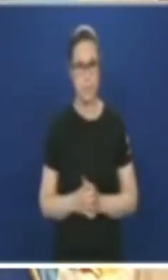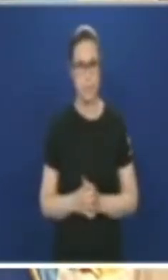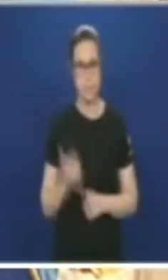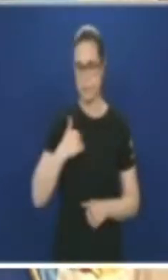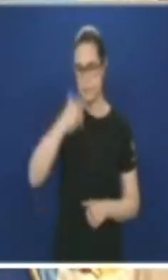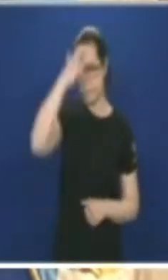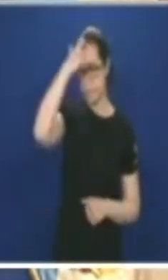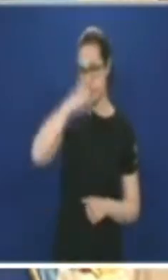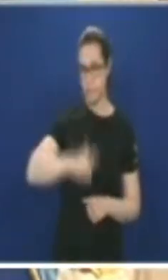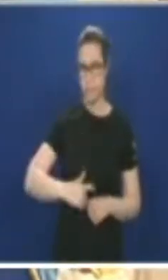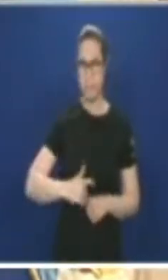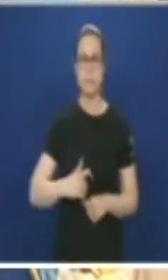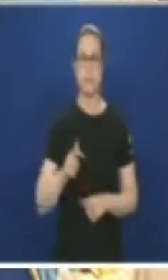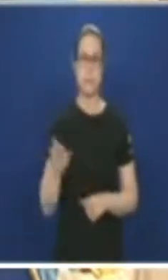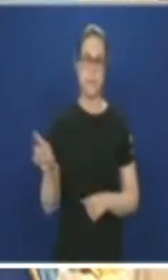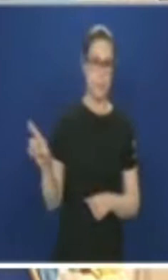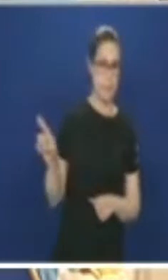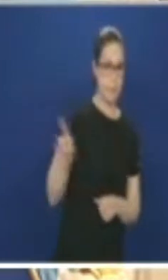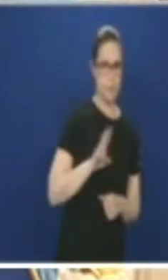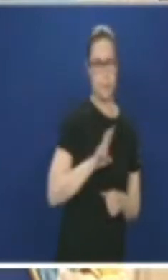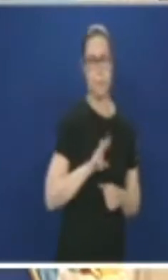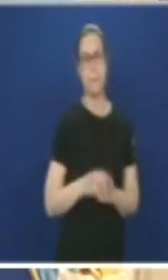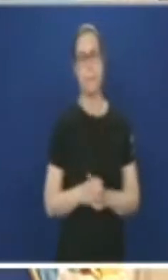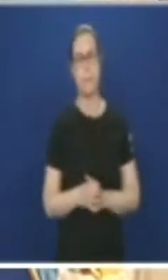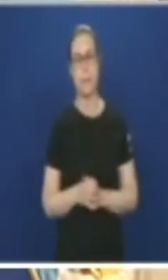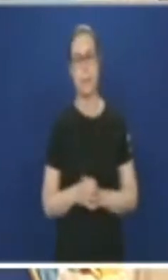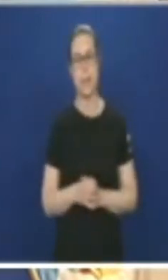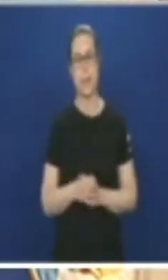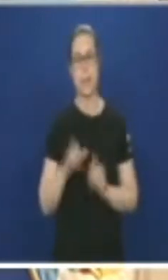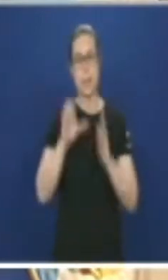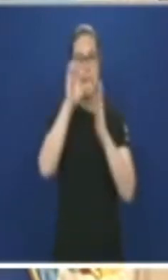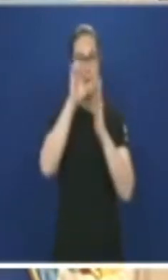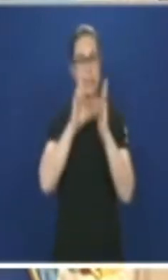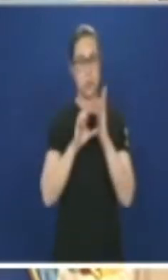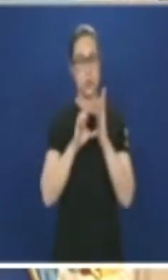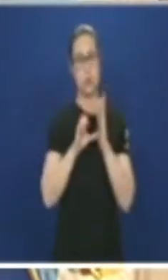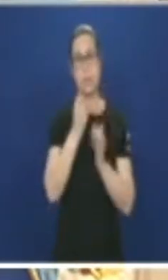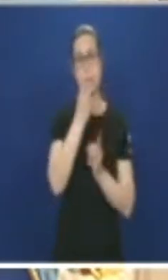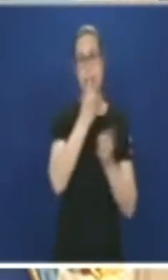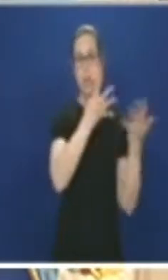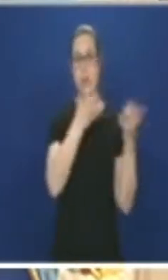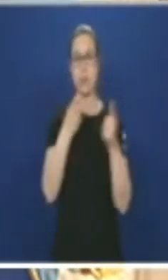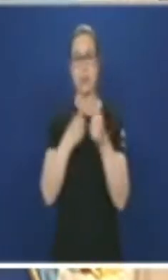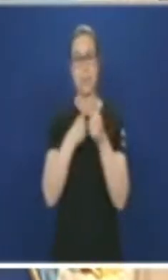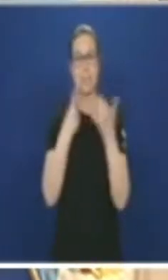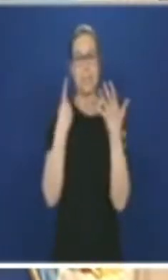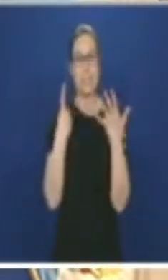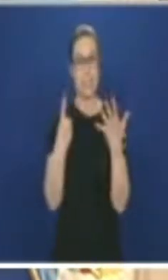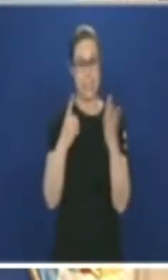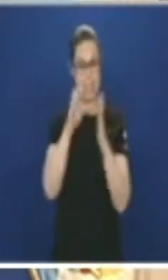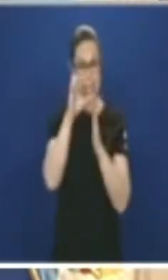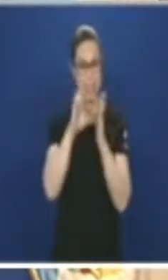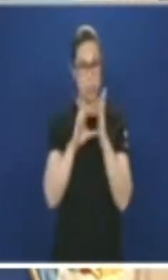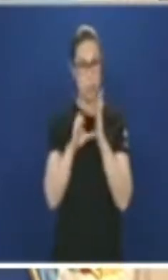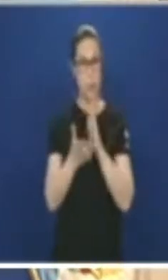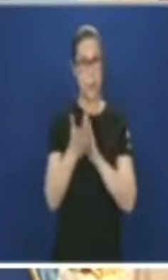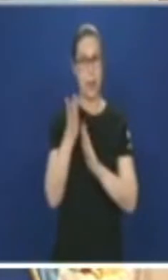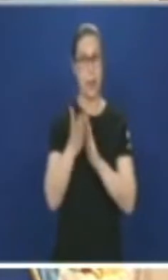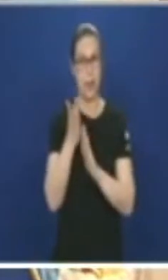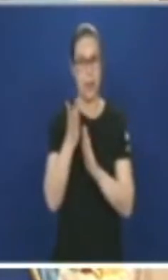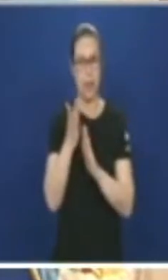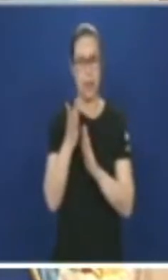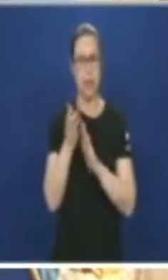isto recupero o fío argumental, co Estatuto do 36 non teria sido tal sen a